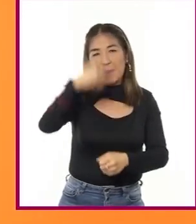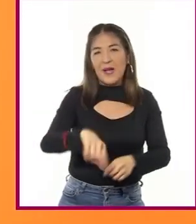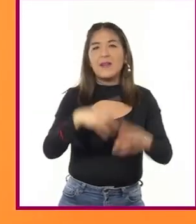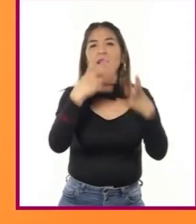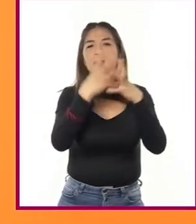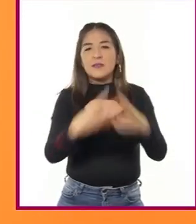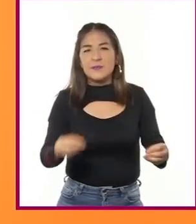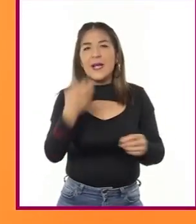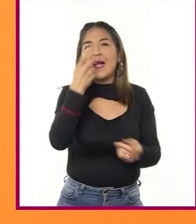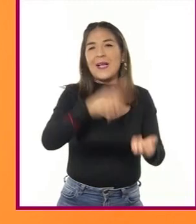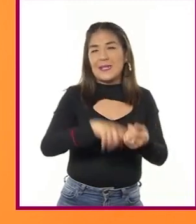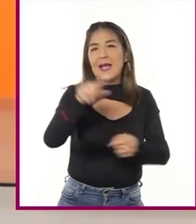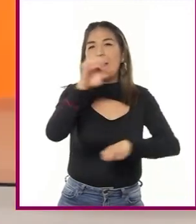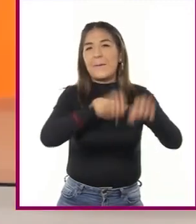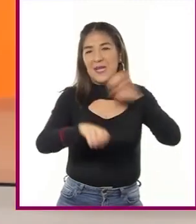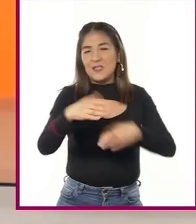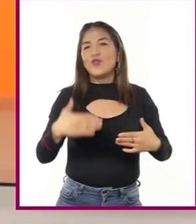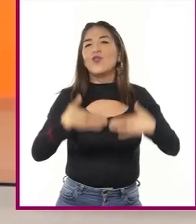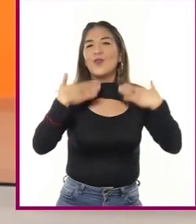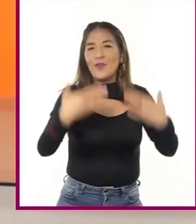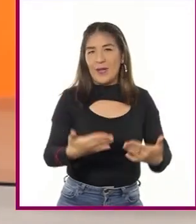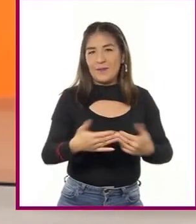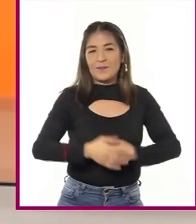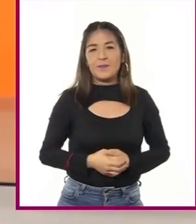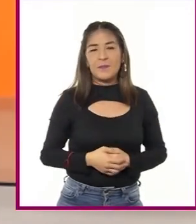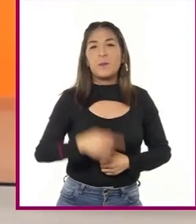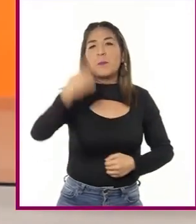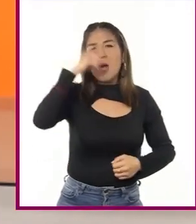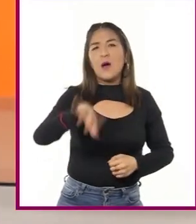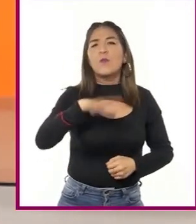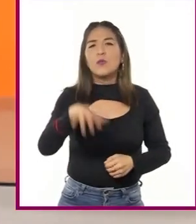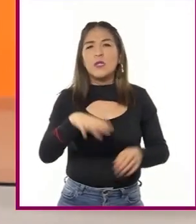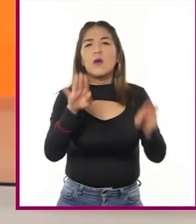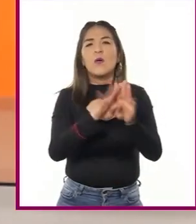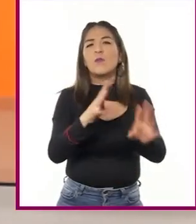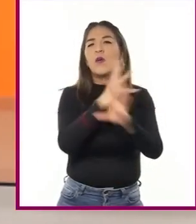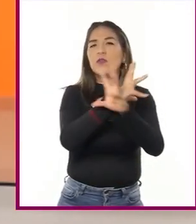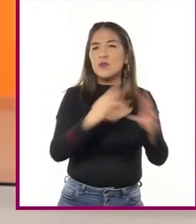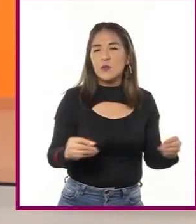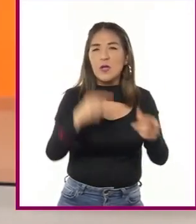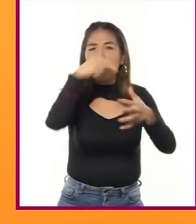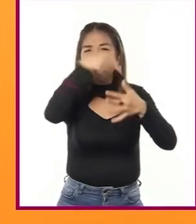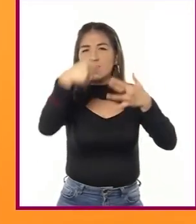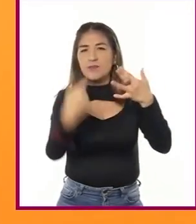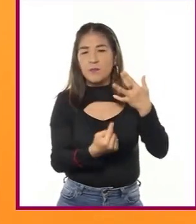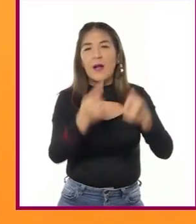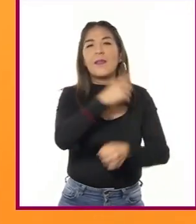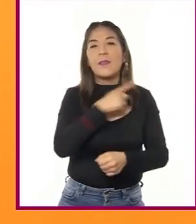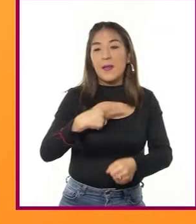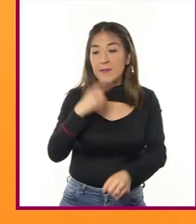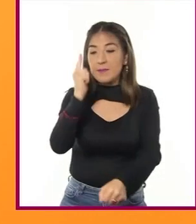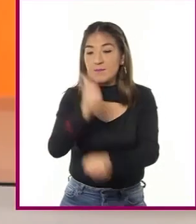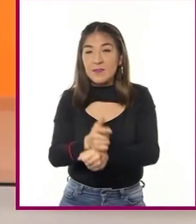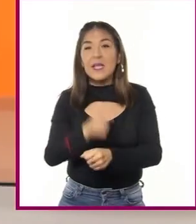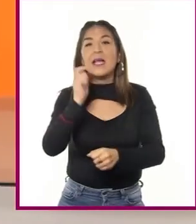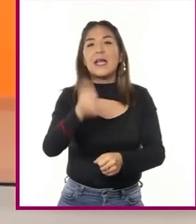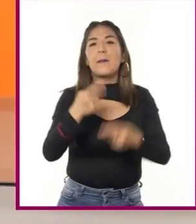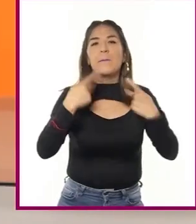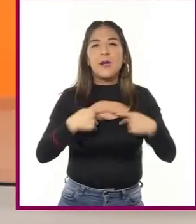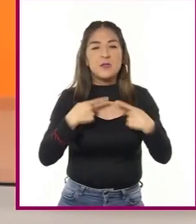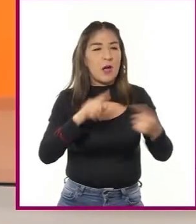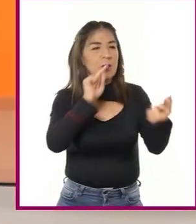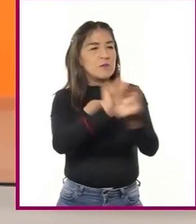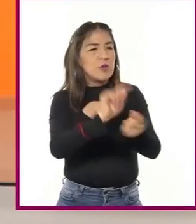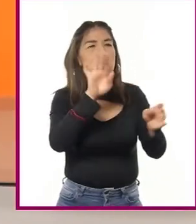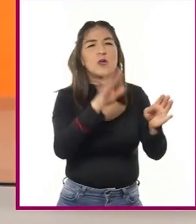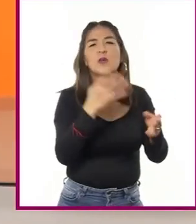digitales e impresas confiables. En la búsqueda de alternativas de solución, identificamos y recurrimos a personas con